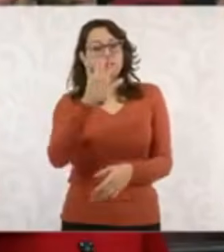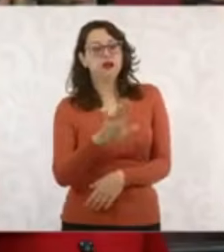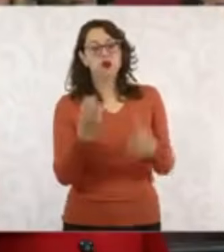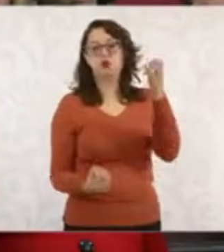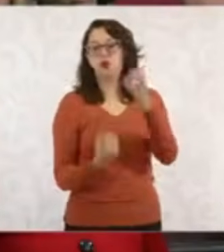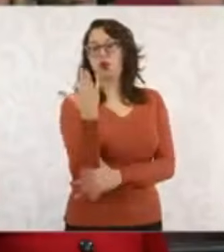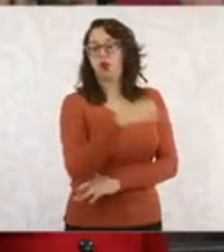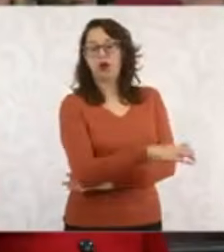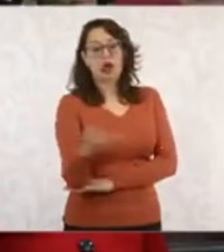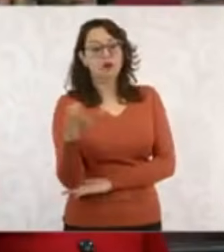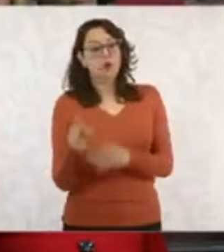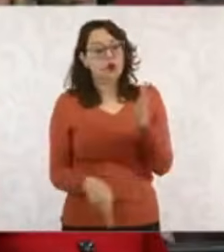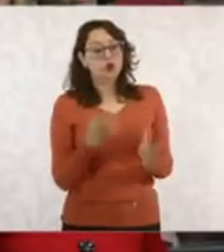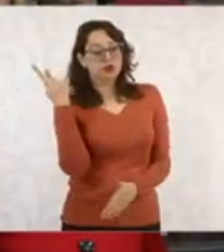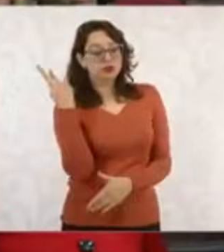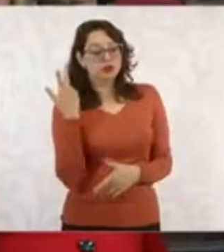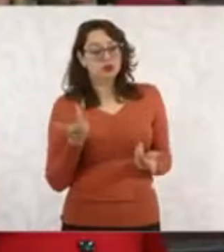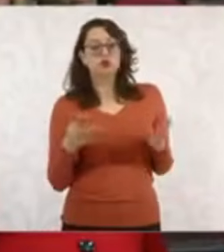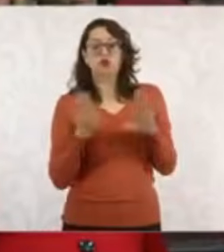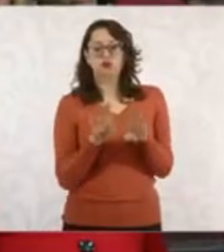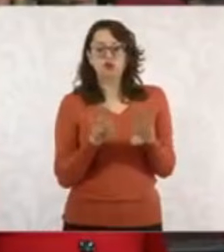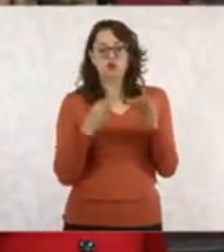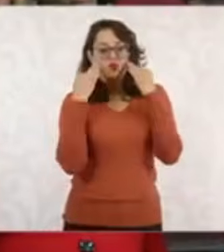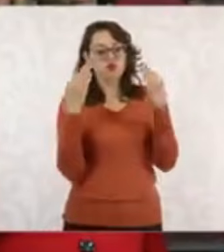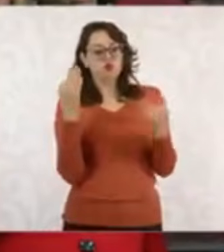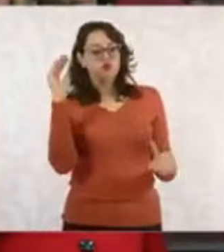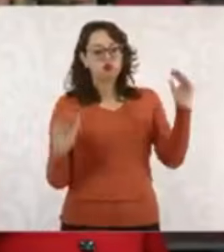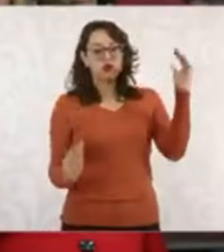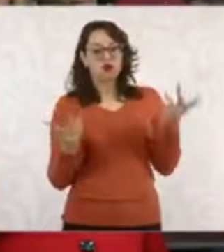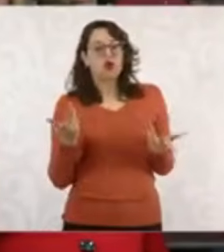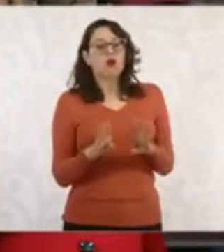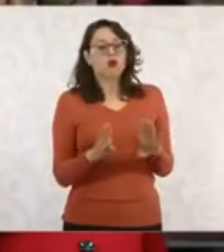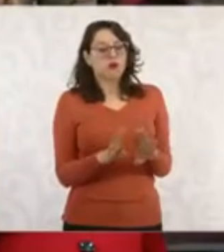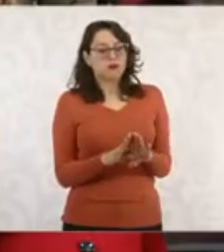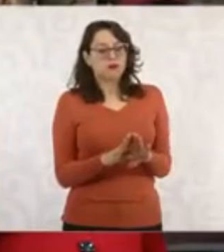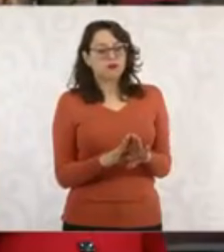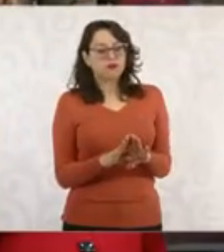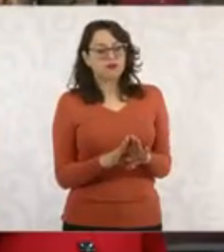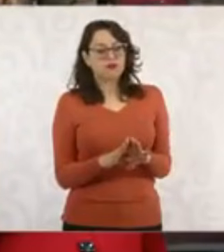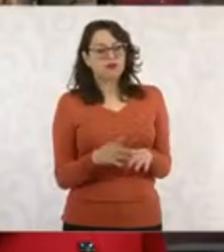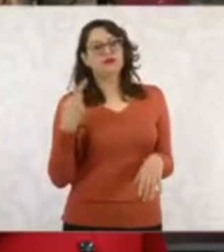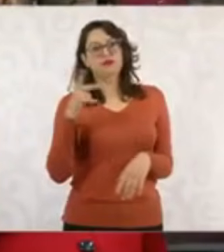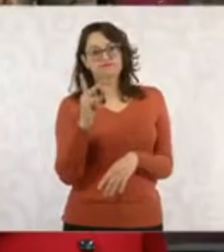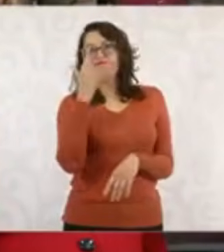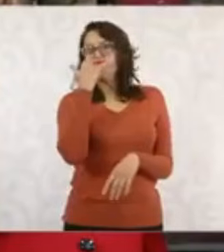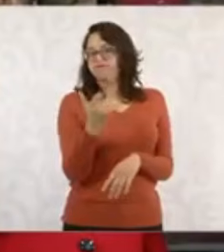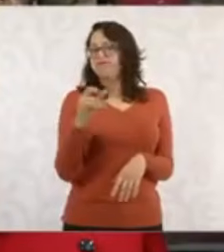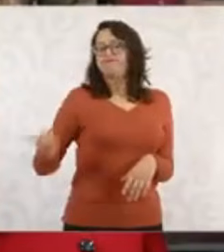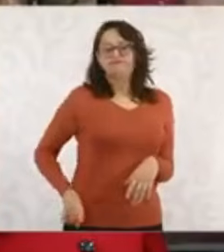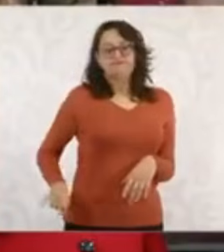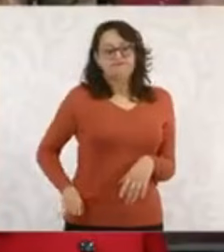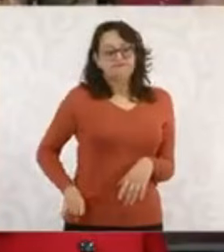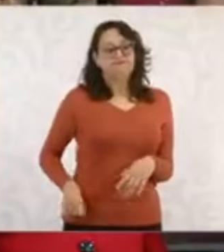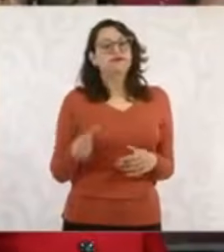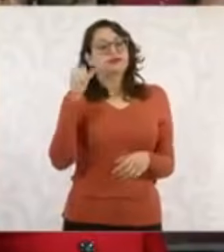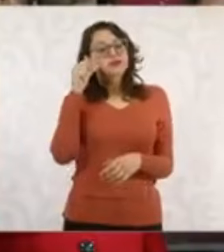Entonces ahí vemos la gran disparidad que hay, pero viene el dato quizá curioso, porque el día de ayer que se